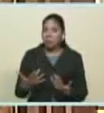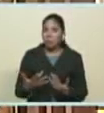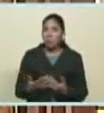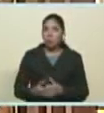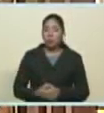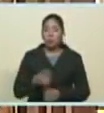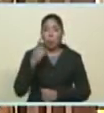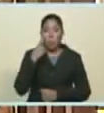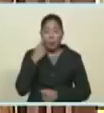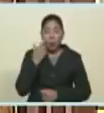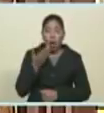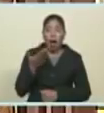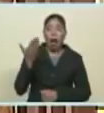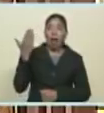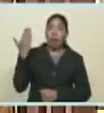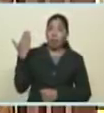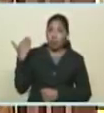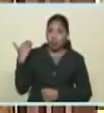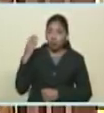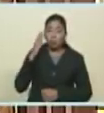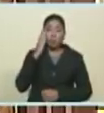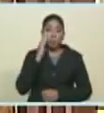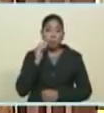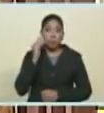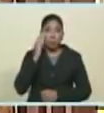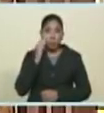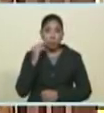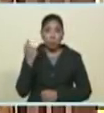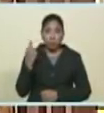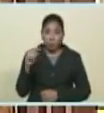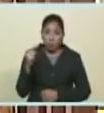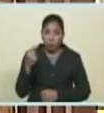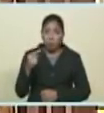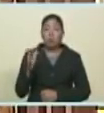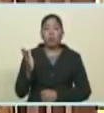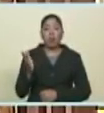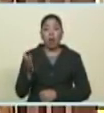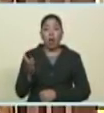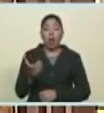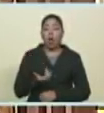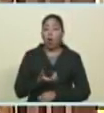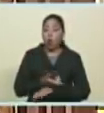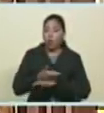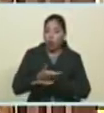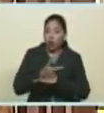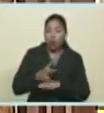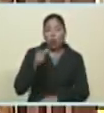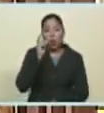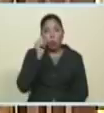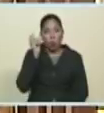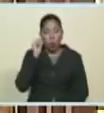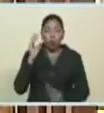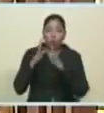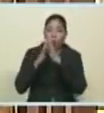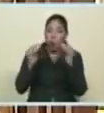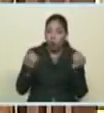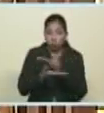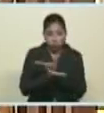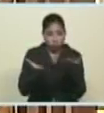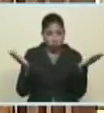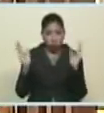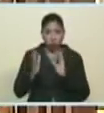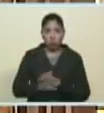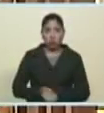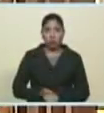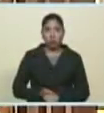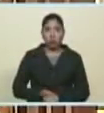Ya hemos visto esto antes, señores gobernadores, señoras gobernadoras, compatriotas, todos.